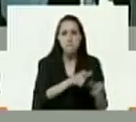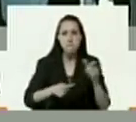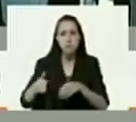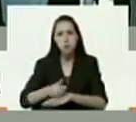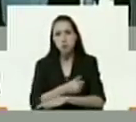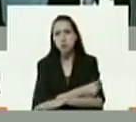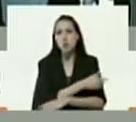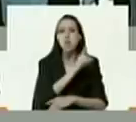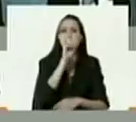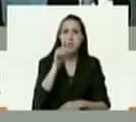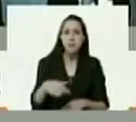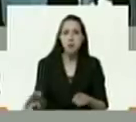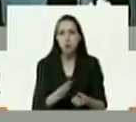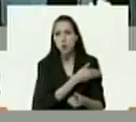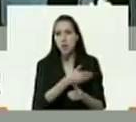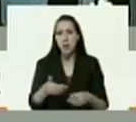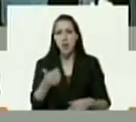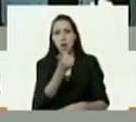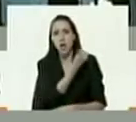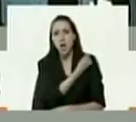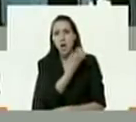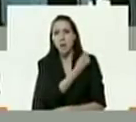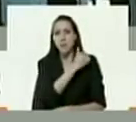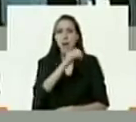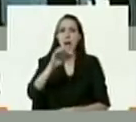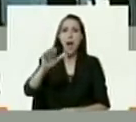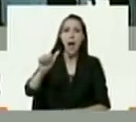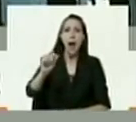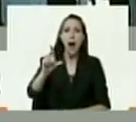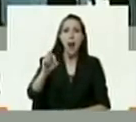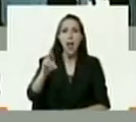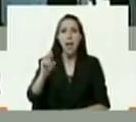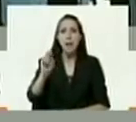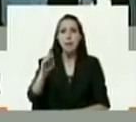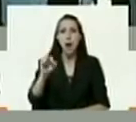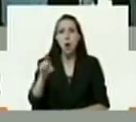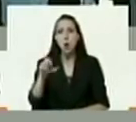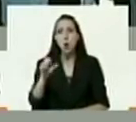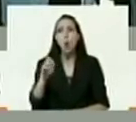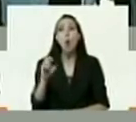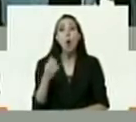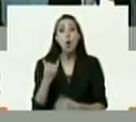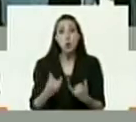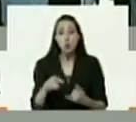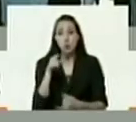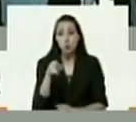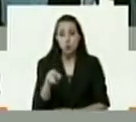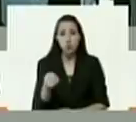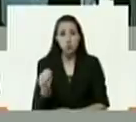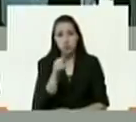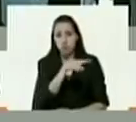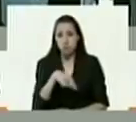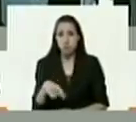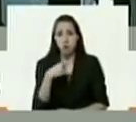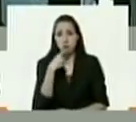de tortura como el del capitán Acosta Arévalo, y ustedes, como acaba de mencionar, piensan